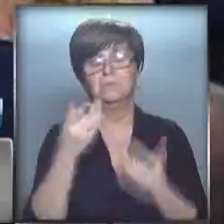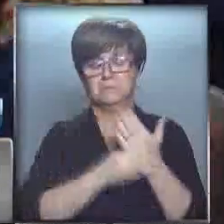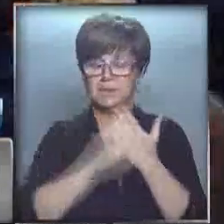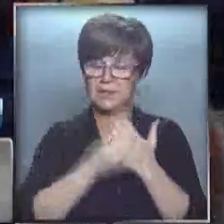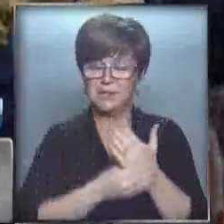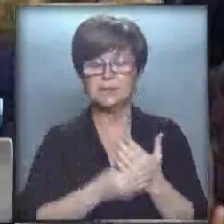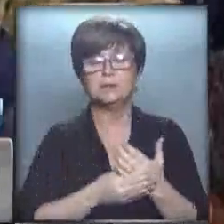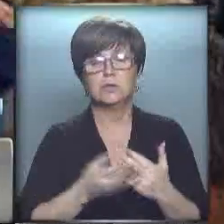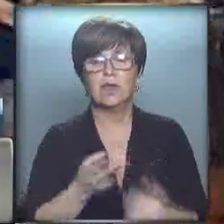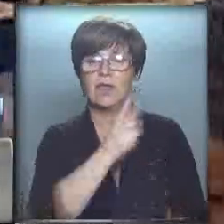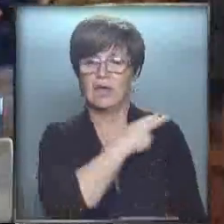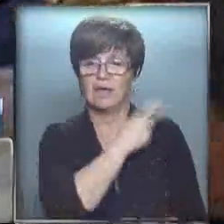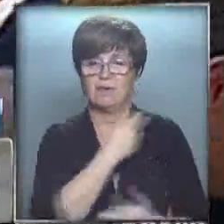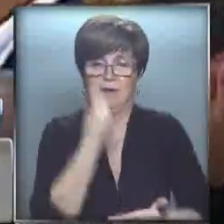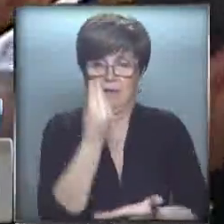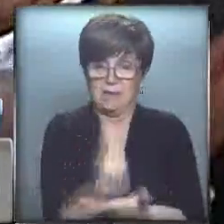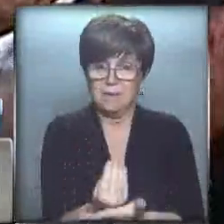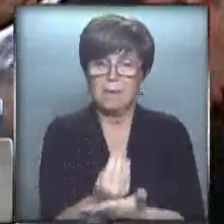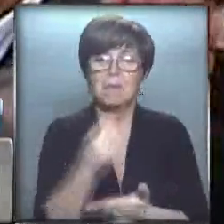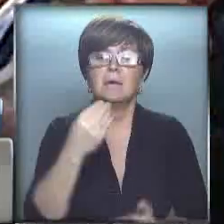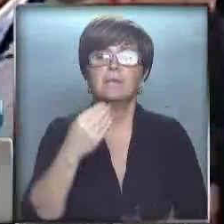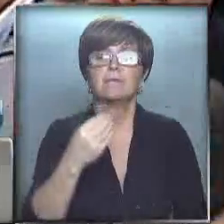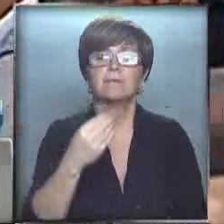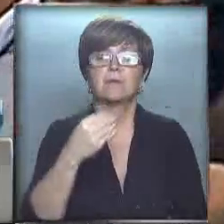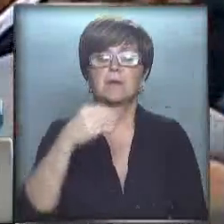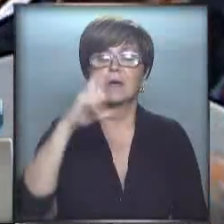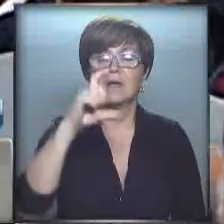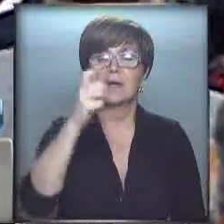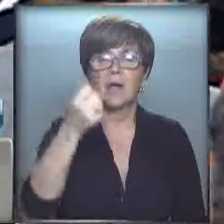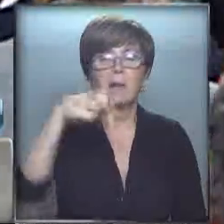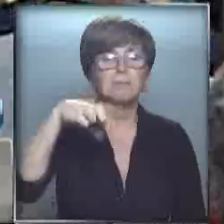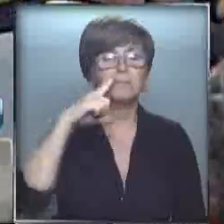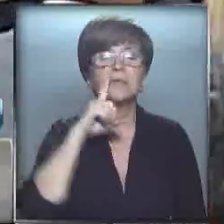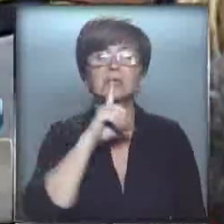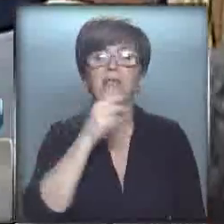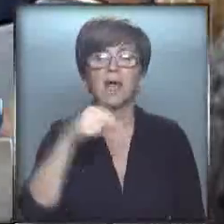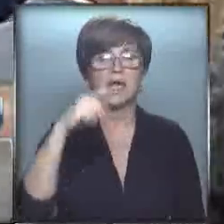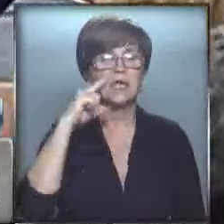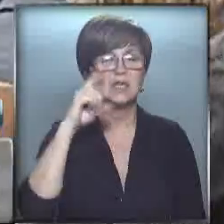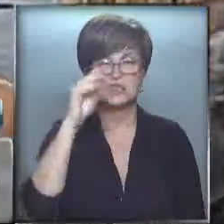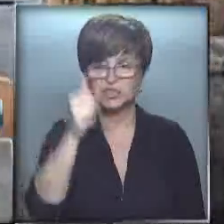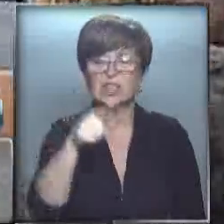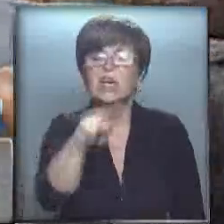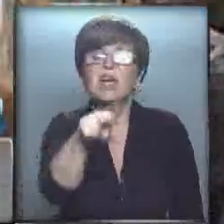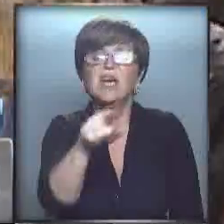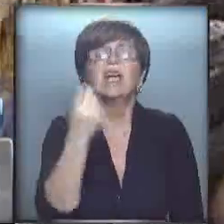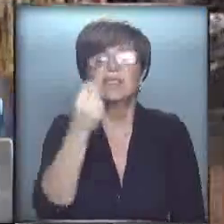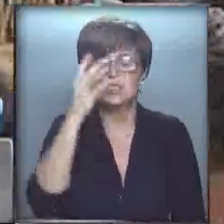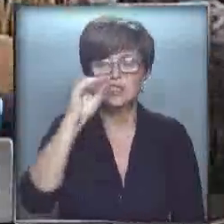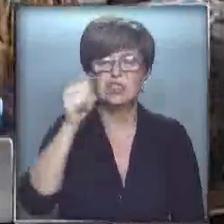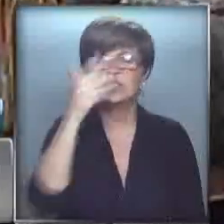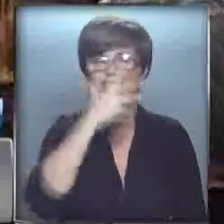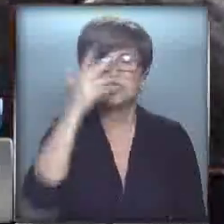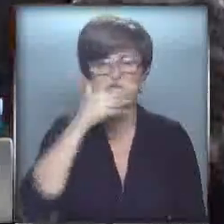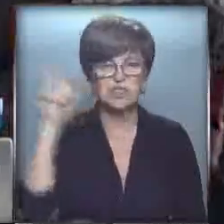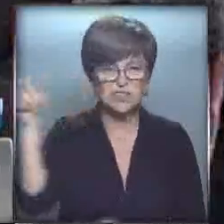de gabinete que acaba de asumir, Jorge Milton Capitanich, hasta ayer gobernador del Chaco, hijo de un pequeño productor algodonero de